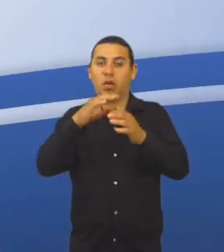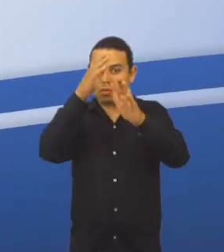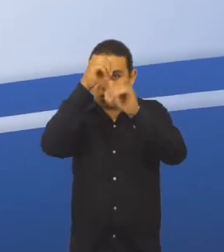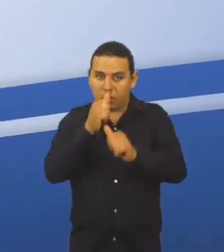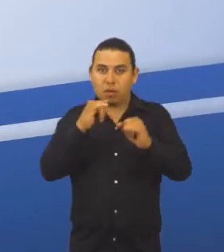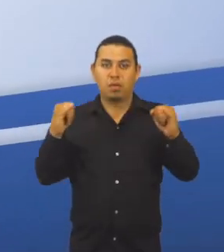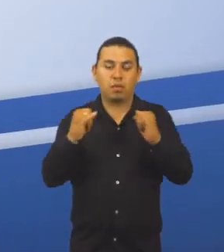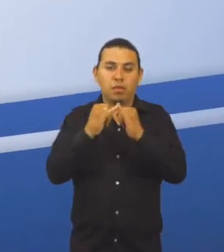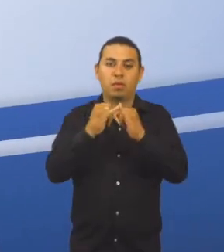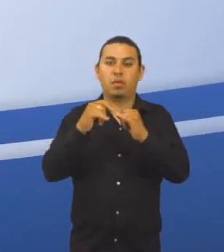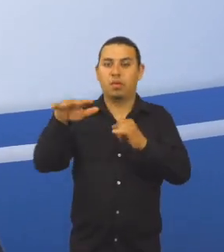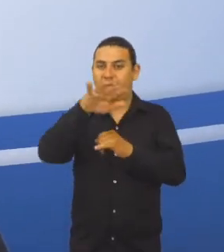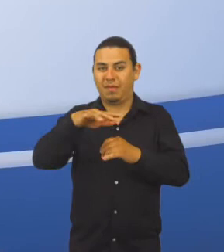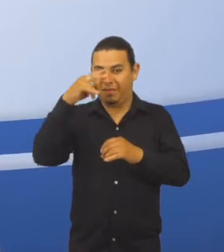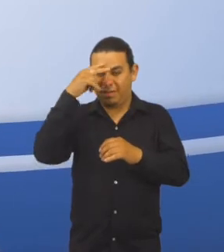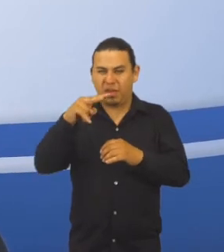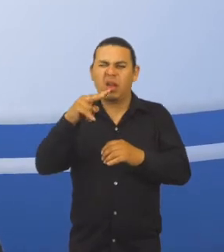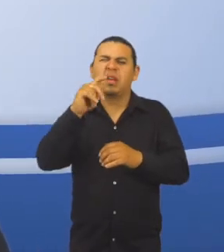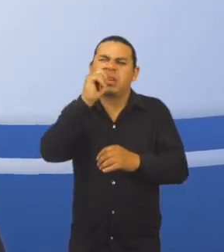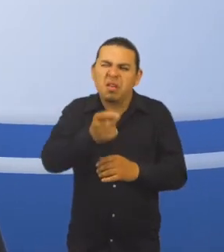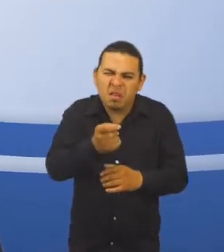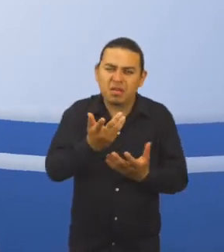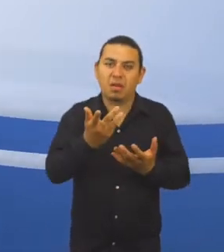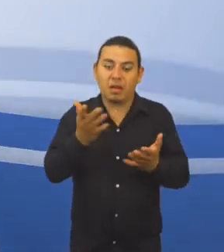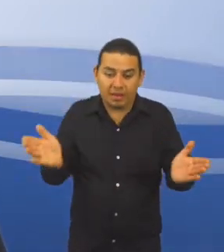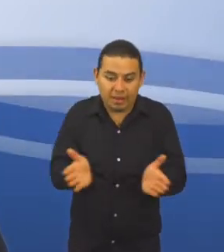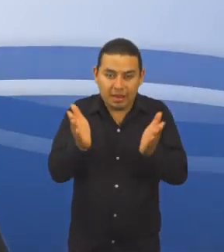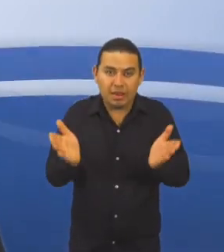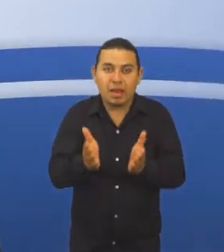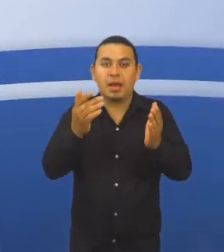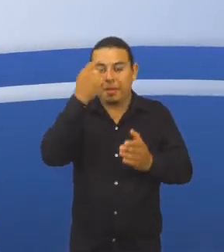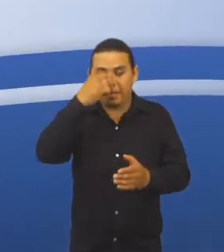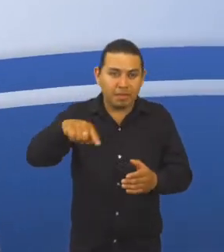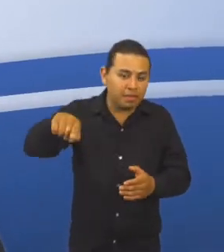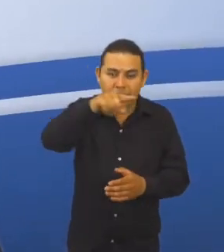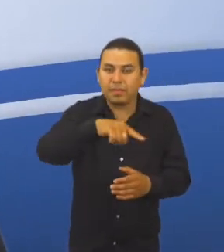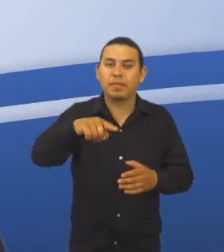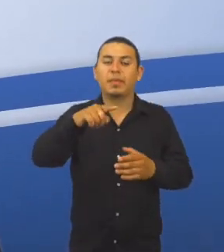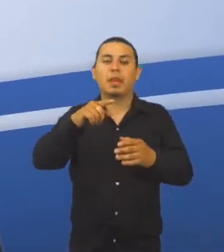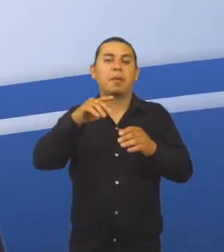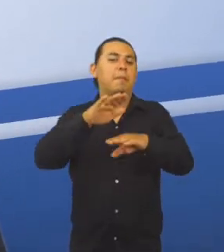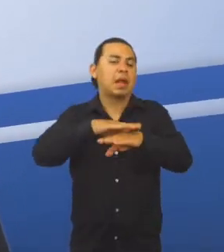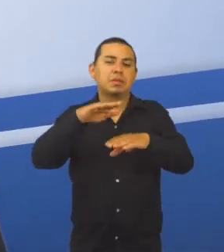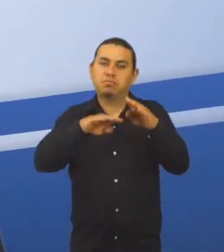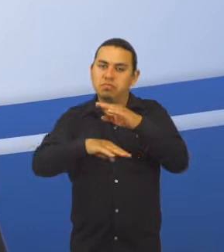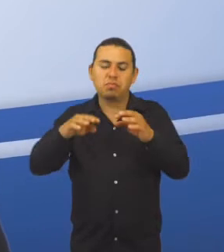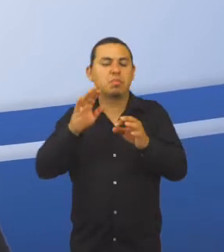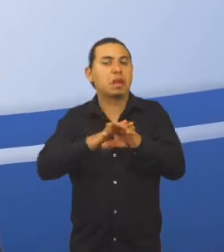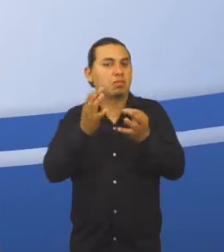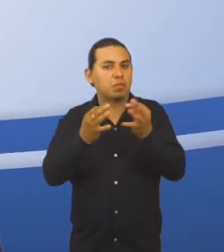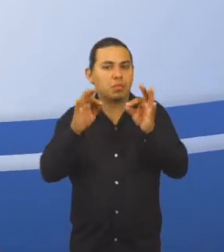Educación en Salud y Nutrición del Instituto Cubertín México con el fin de promover asesorías y charla con los países de habla